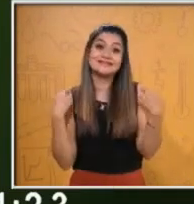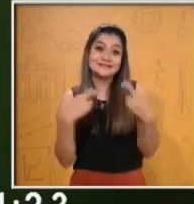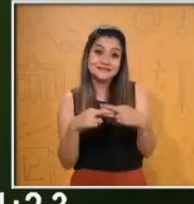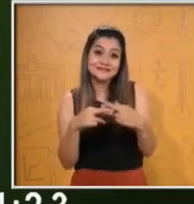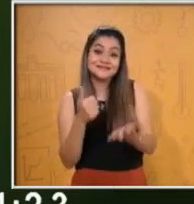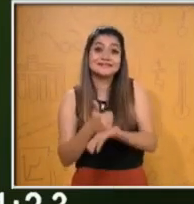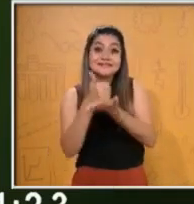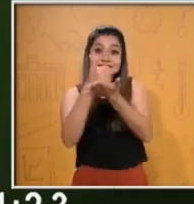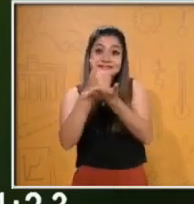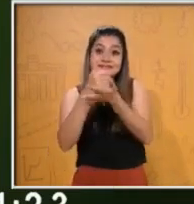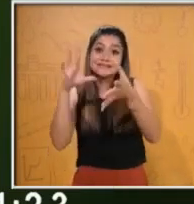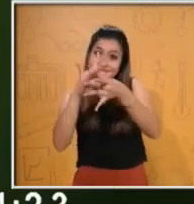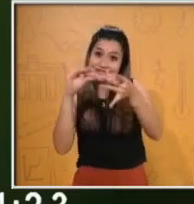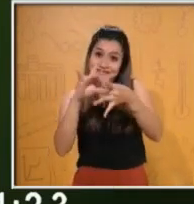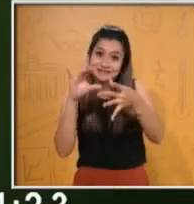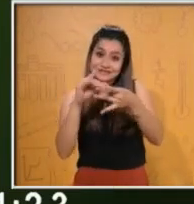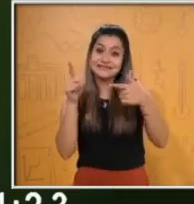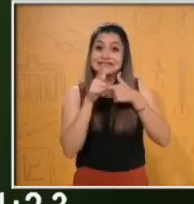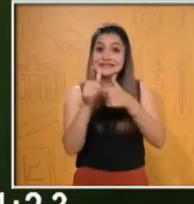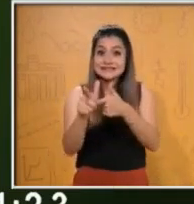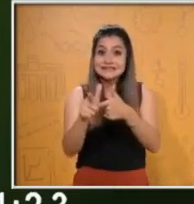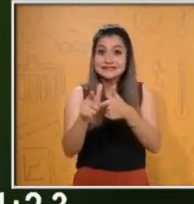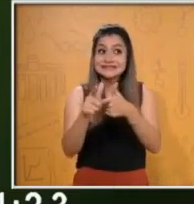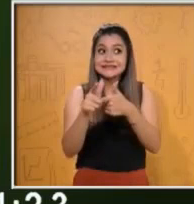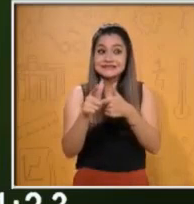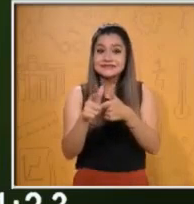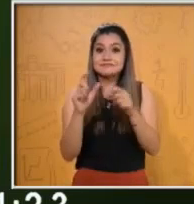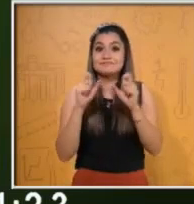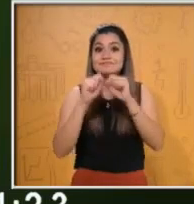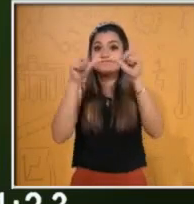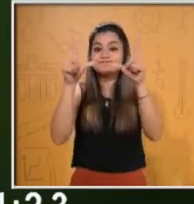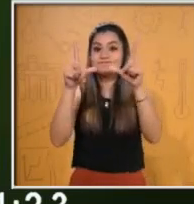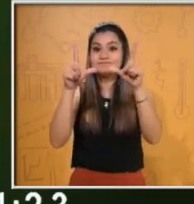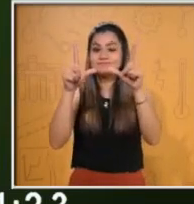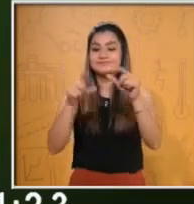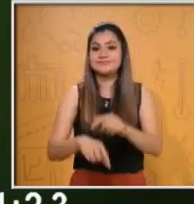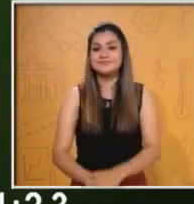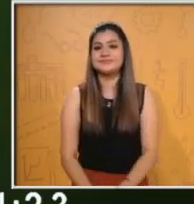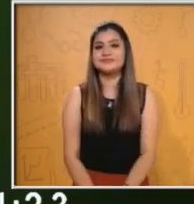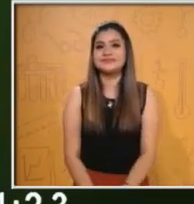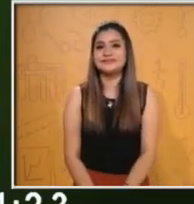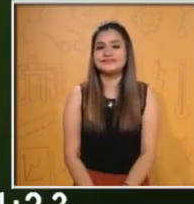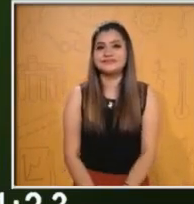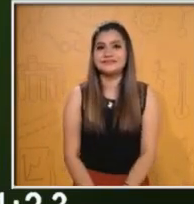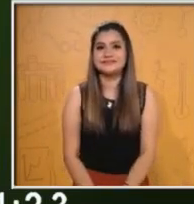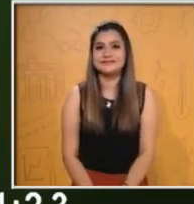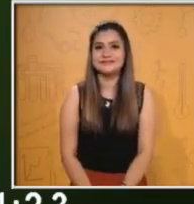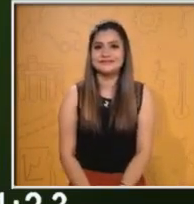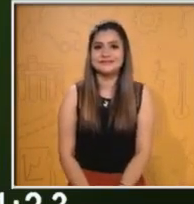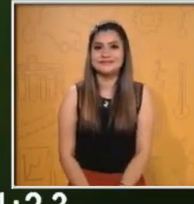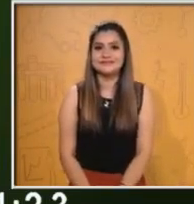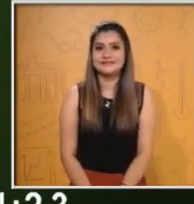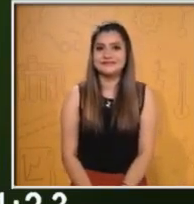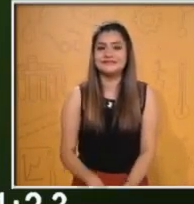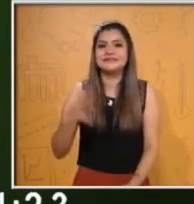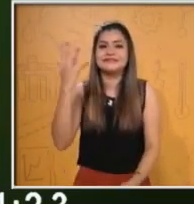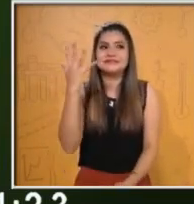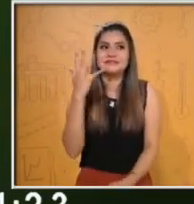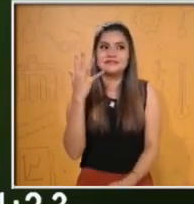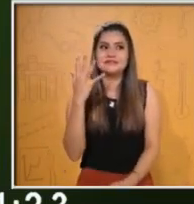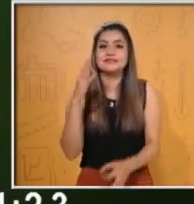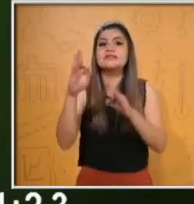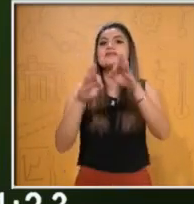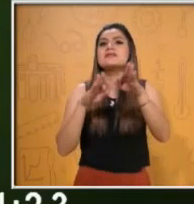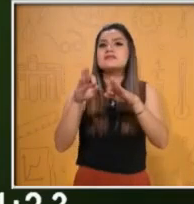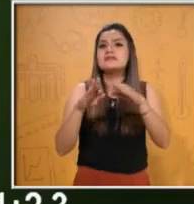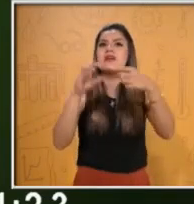¿nos ayuda con la siguiente explicación? En la siguiente ilustración que aparece en pantalla, vamos a hacer otras, vamos a trabajar con